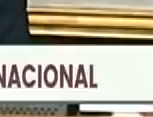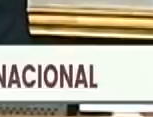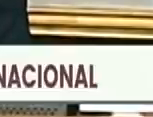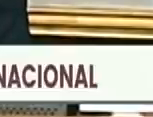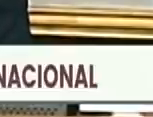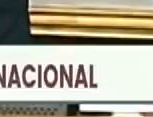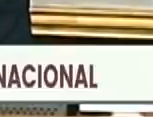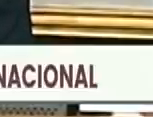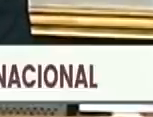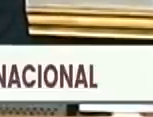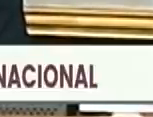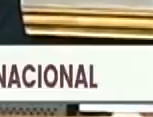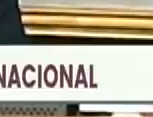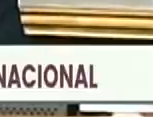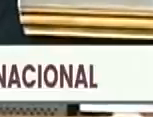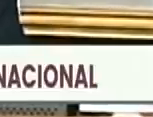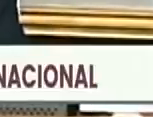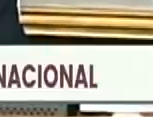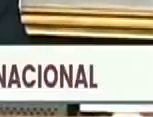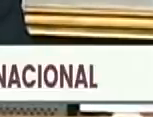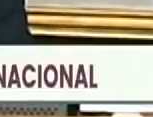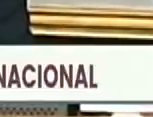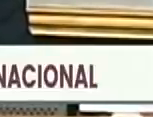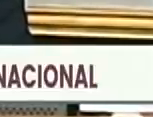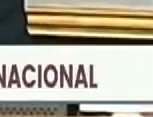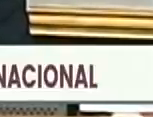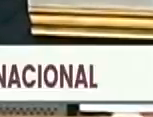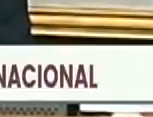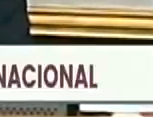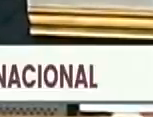su derecho de palabra.